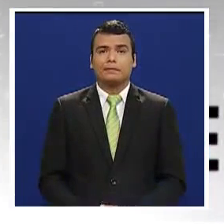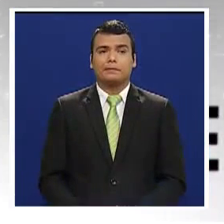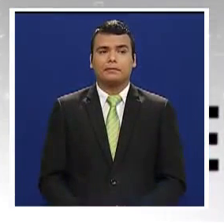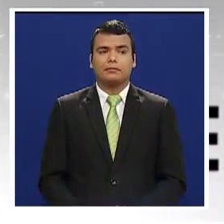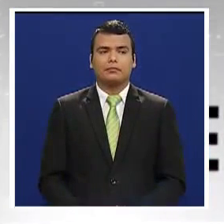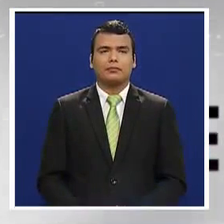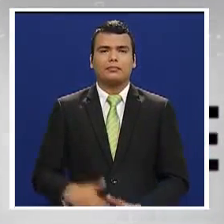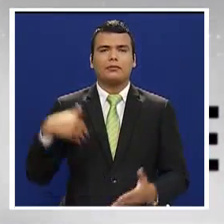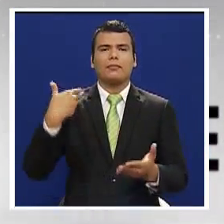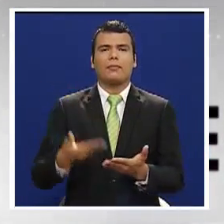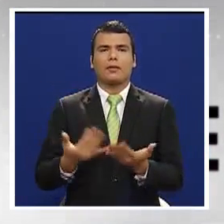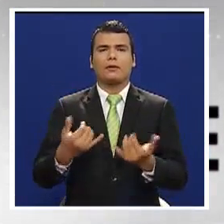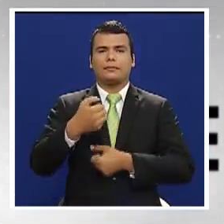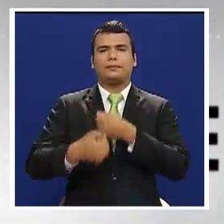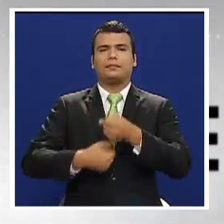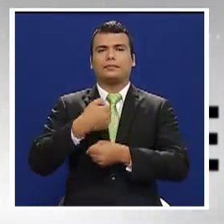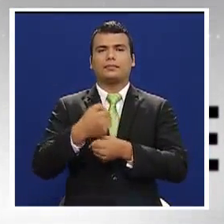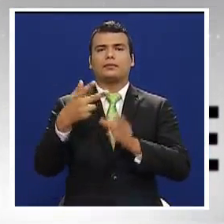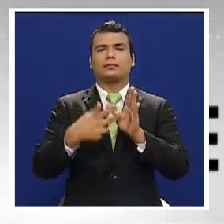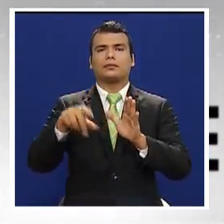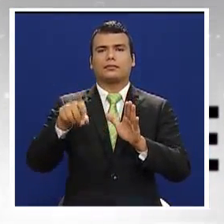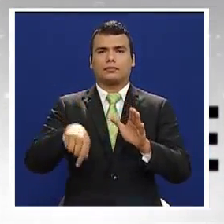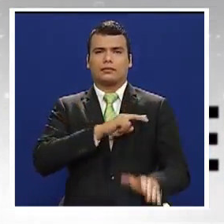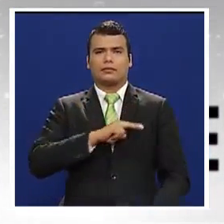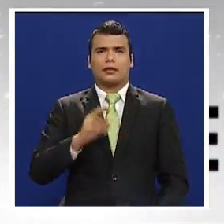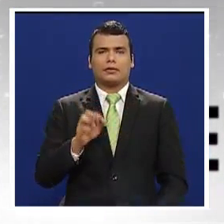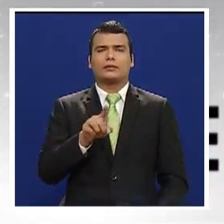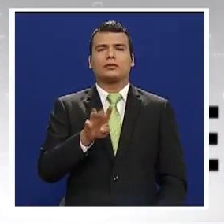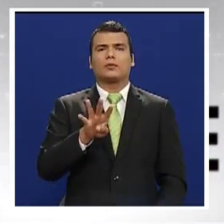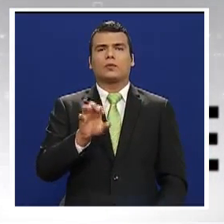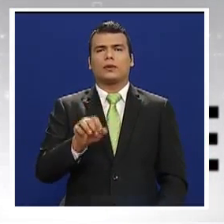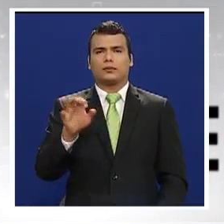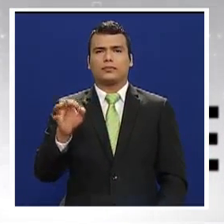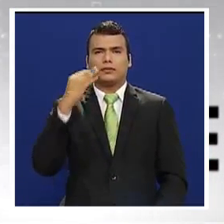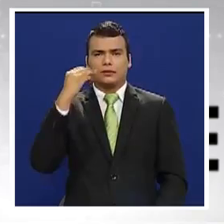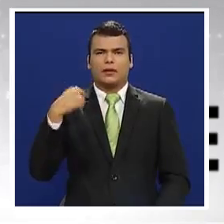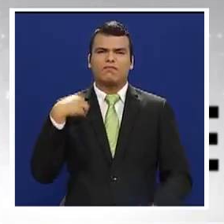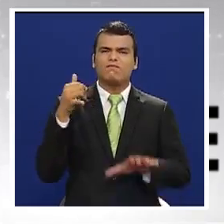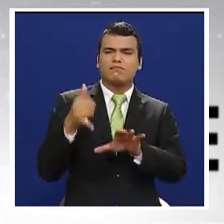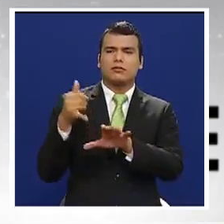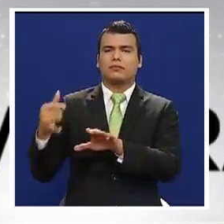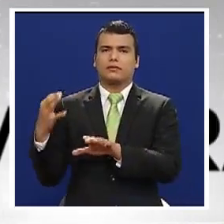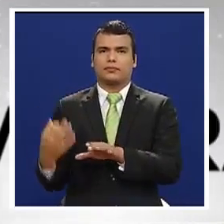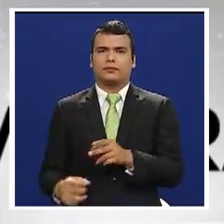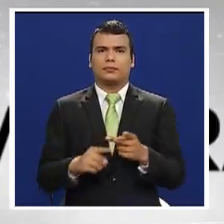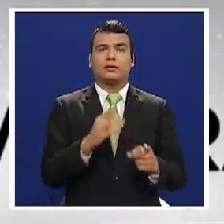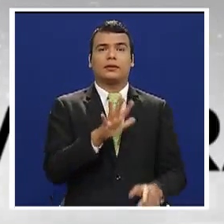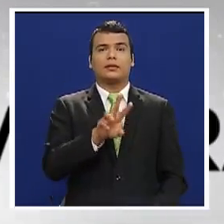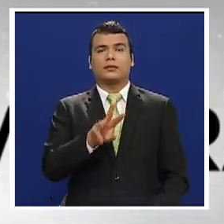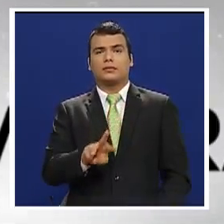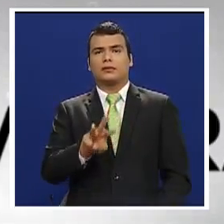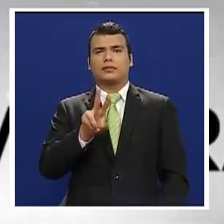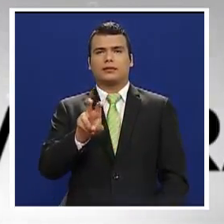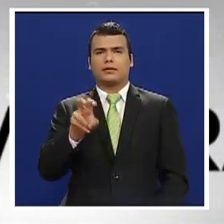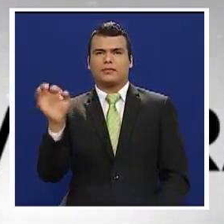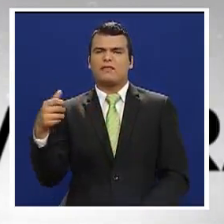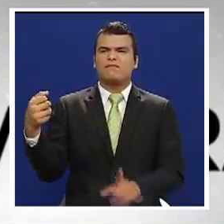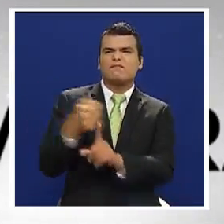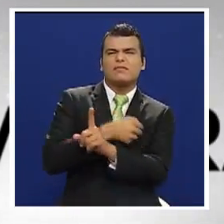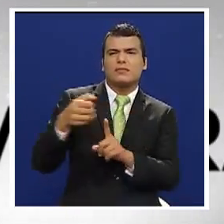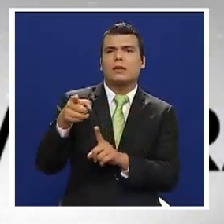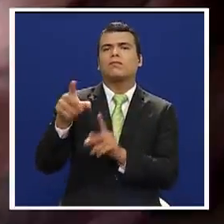a raíz de casos de violencia como el registrado en las últimas horas en Río Frío, en el que una mujer fue salvajemente asesinada, la Gobernación del Valle y